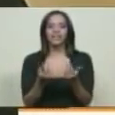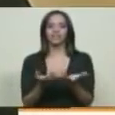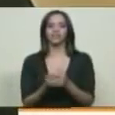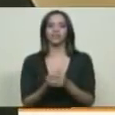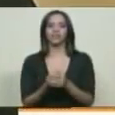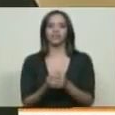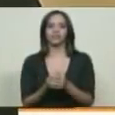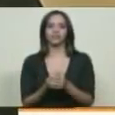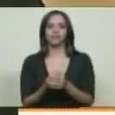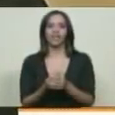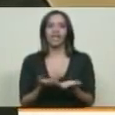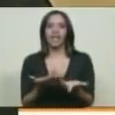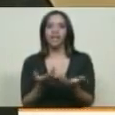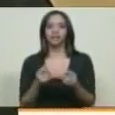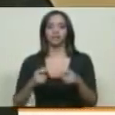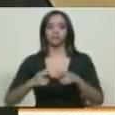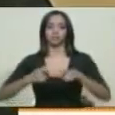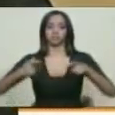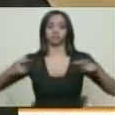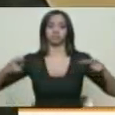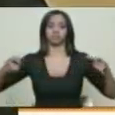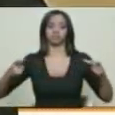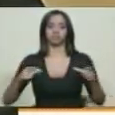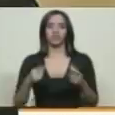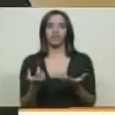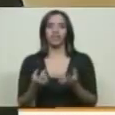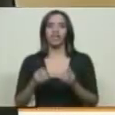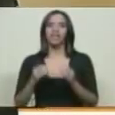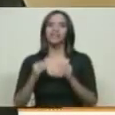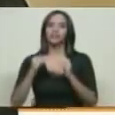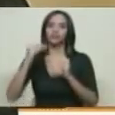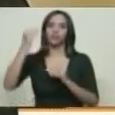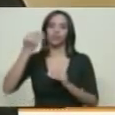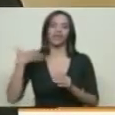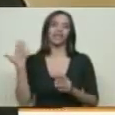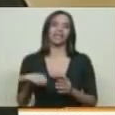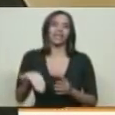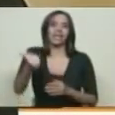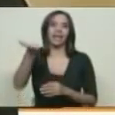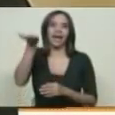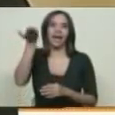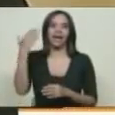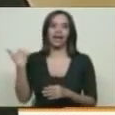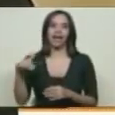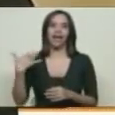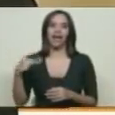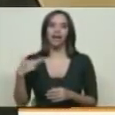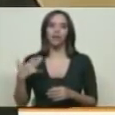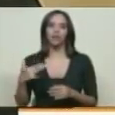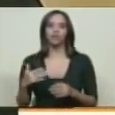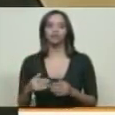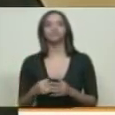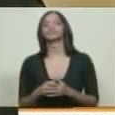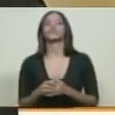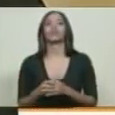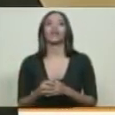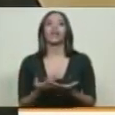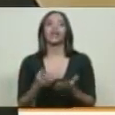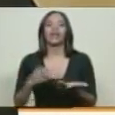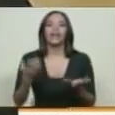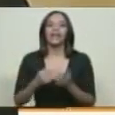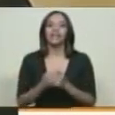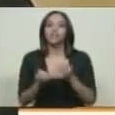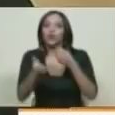no de ahora, ¿eh? Hace 30 años, 50 años, efectivamente, la Cuarta República pasaba lo mismo, ¿eh? Claro. O sea, la ola especulativa, esconder